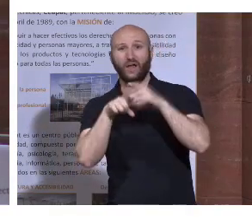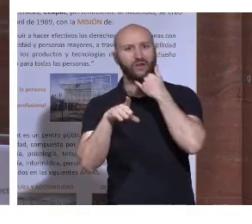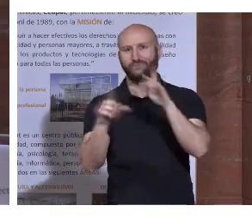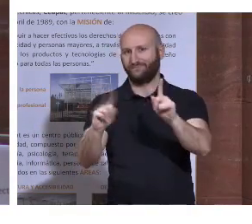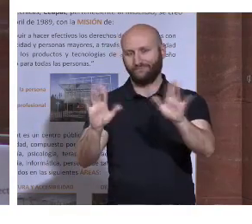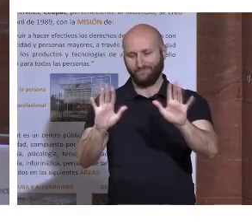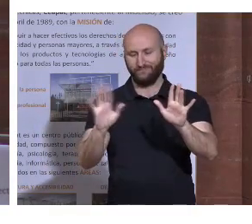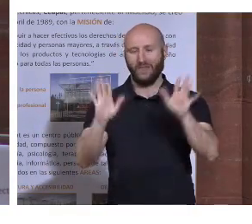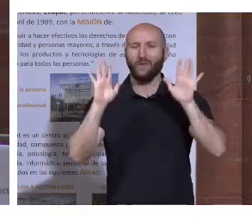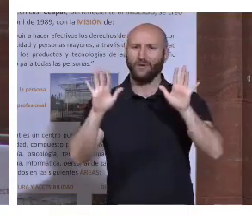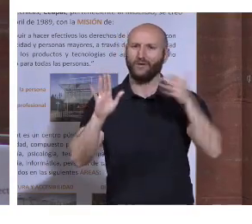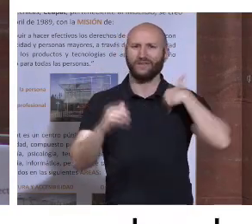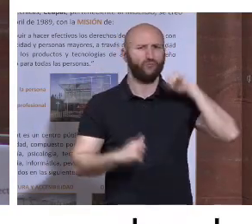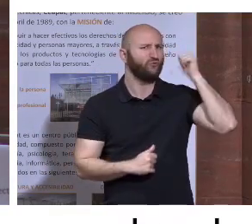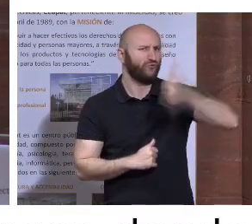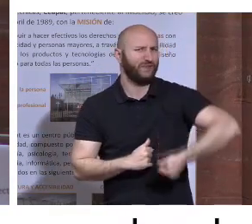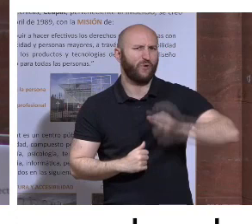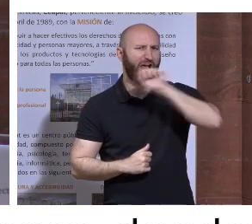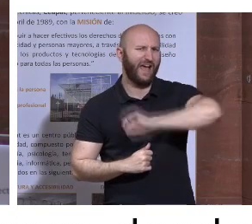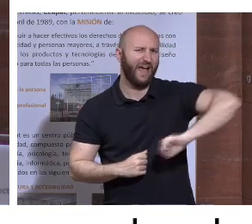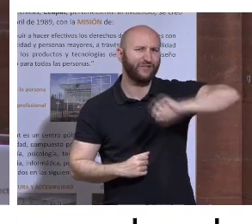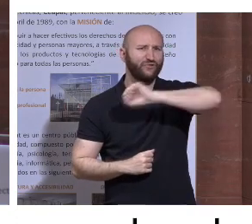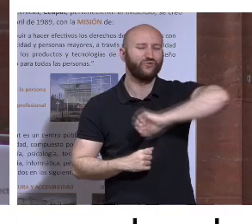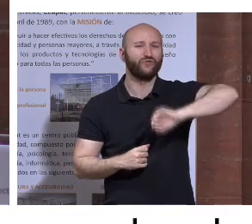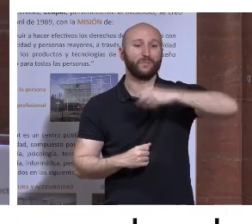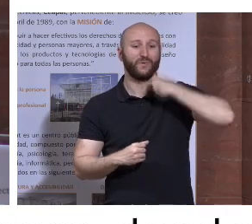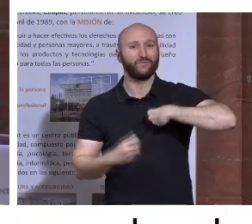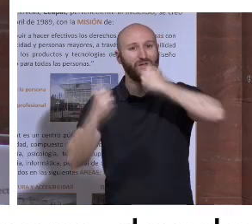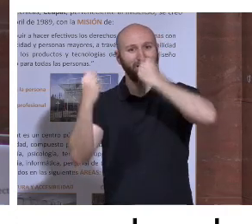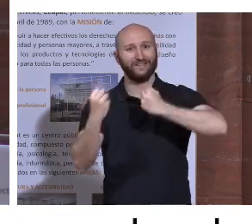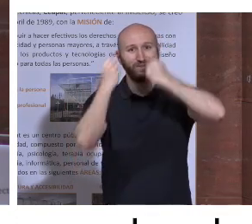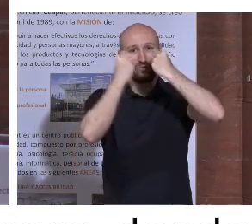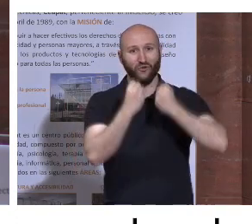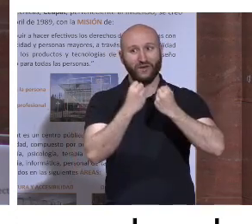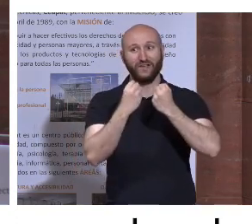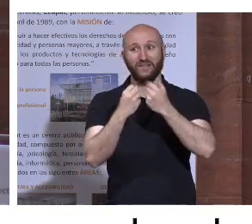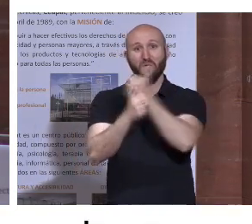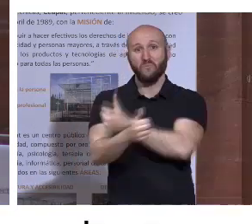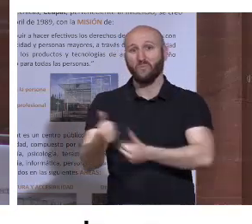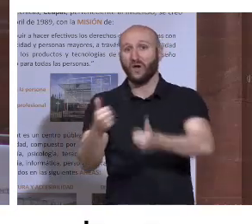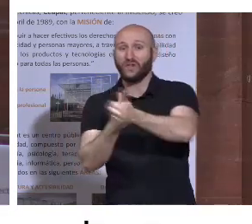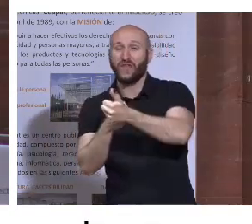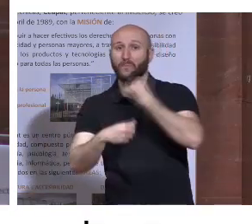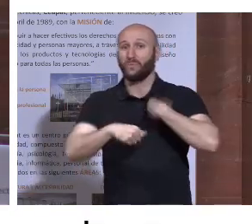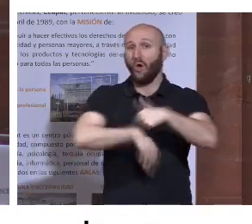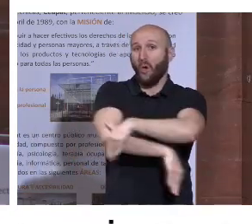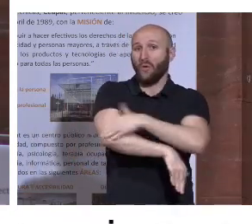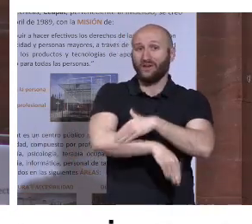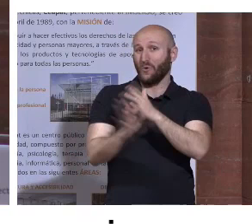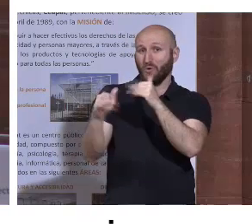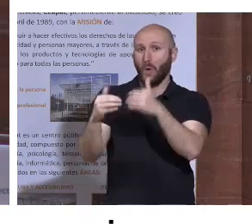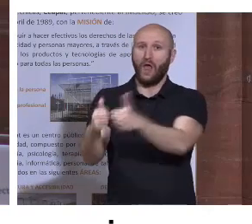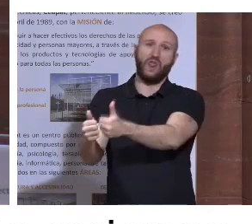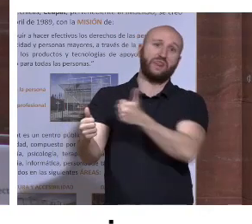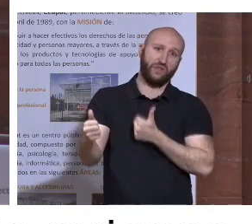desde luego hemos pasado años donde estas instituciones no eran prioridad de quienes nos gobernaban. Y hay que